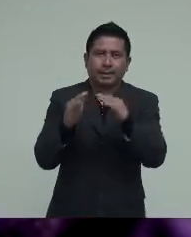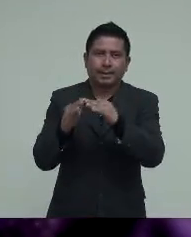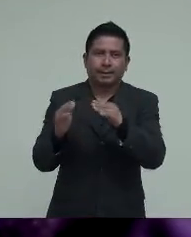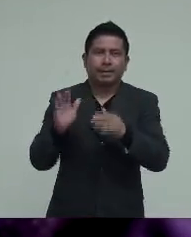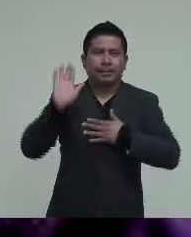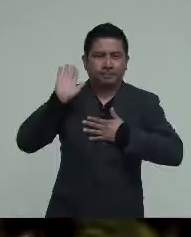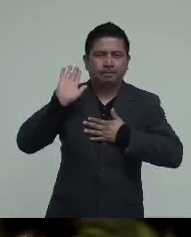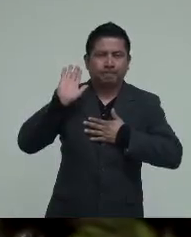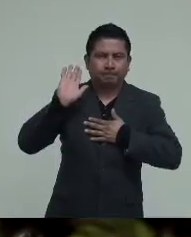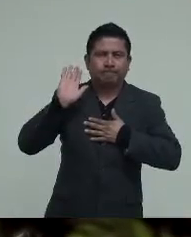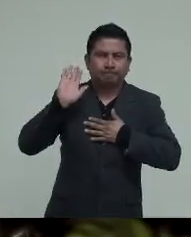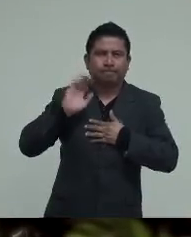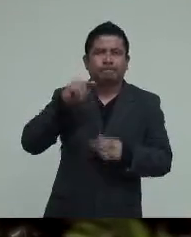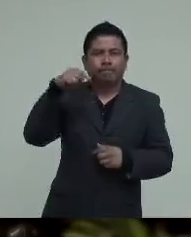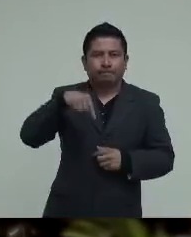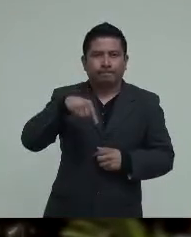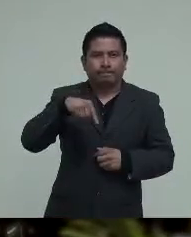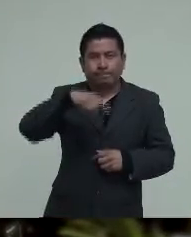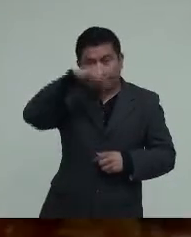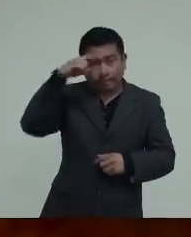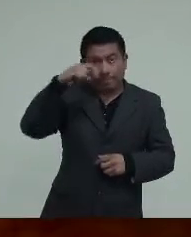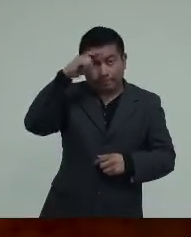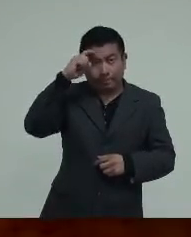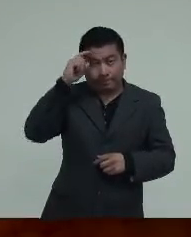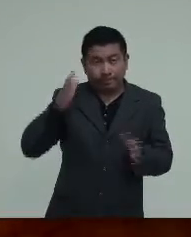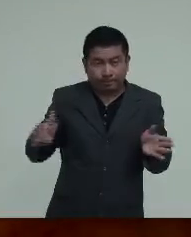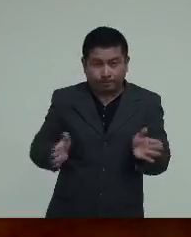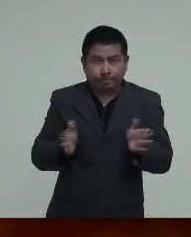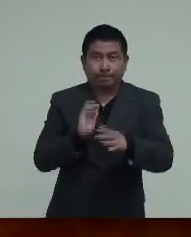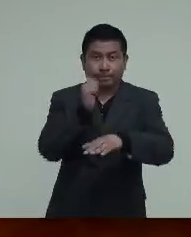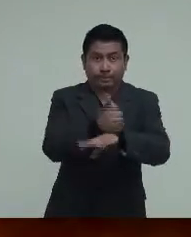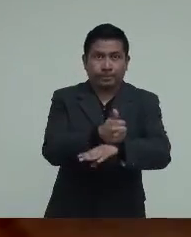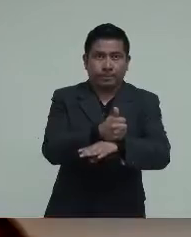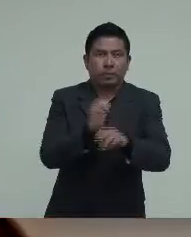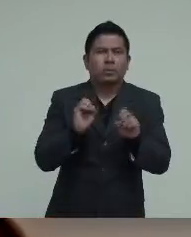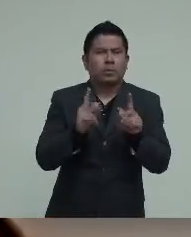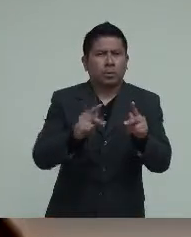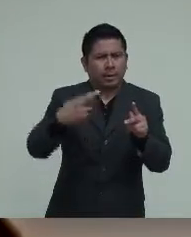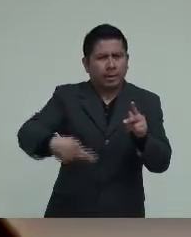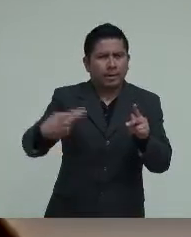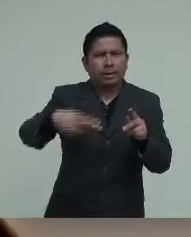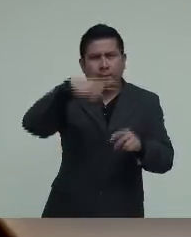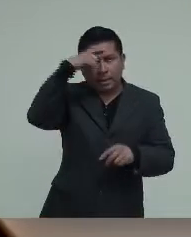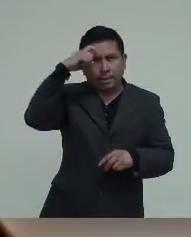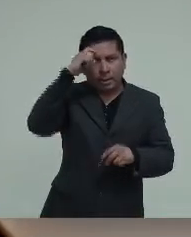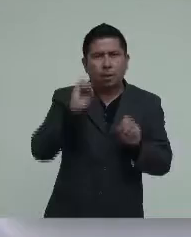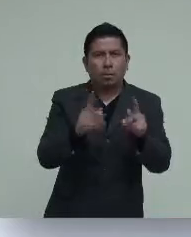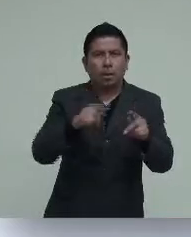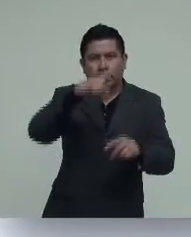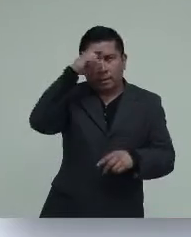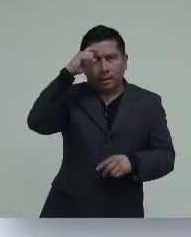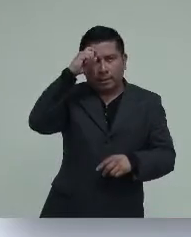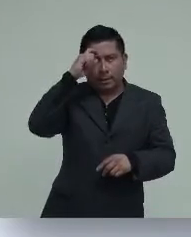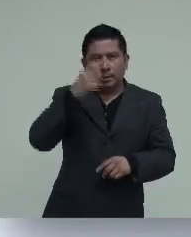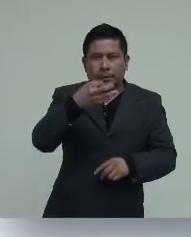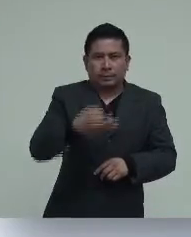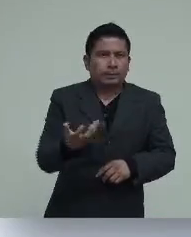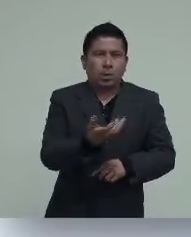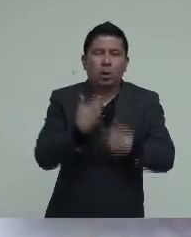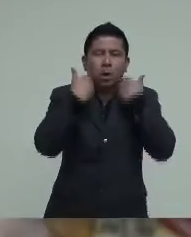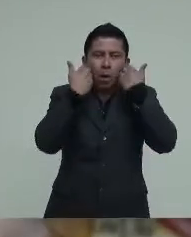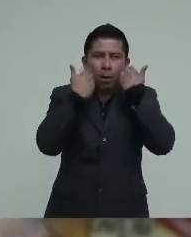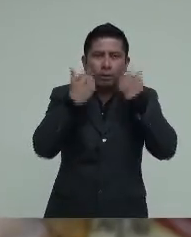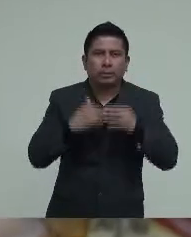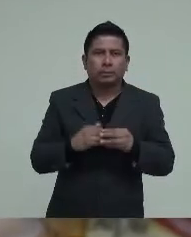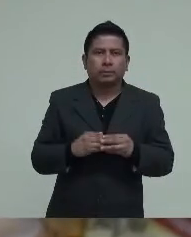instituciones que están comprometidas en este esfuerzo de generar realmente oportunidades para el empleo y autoempleo de